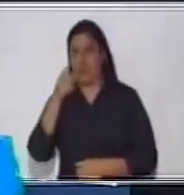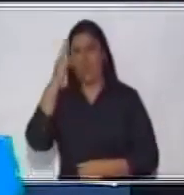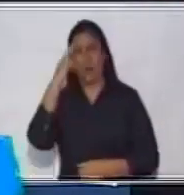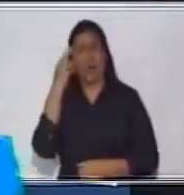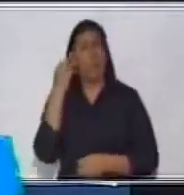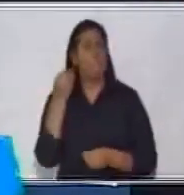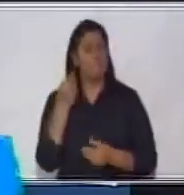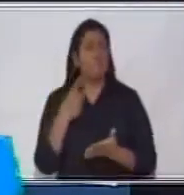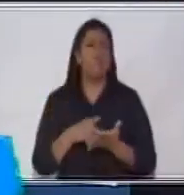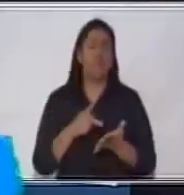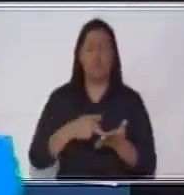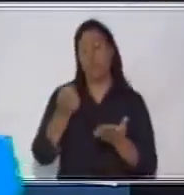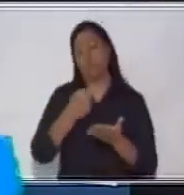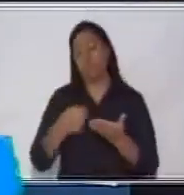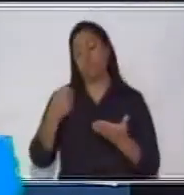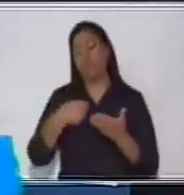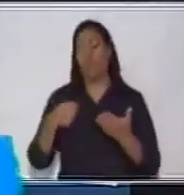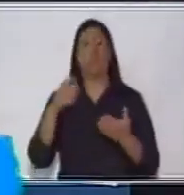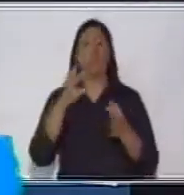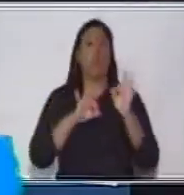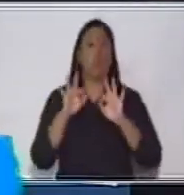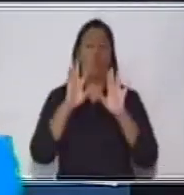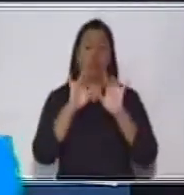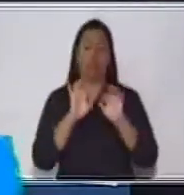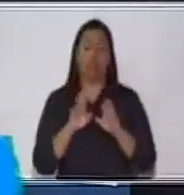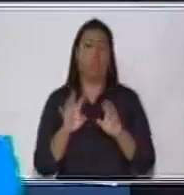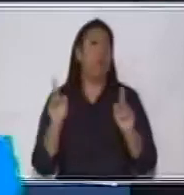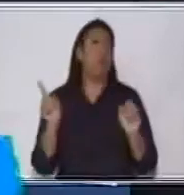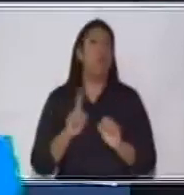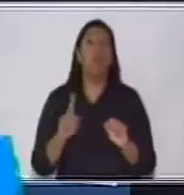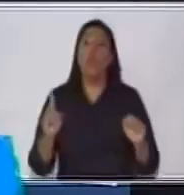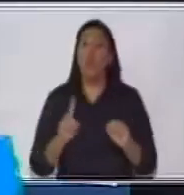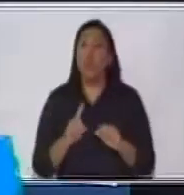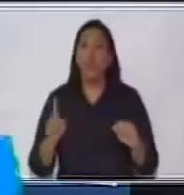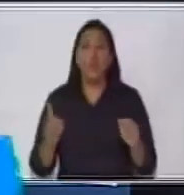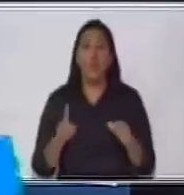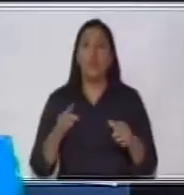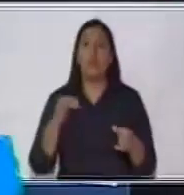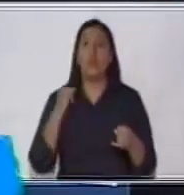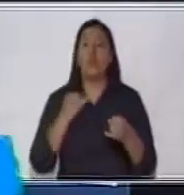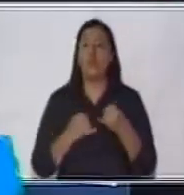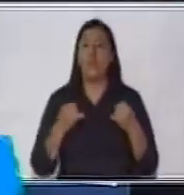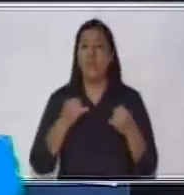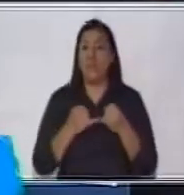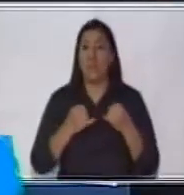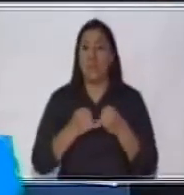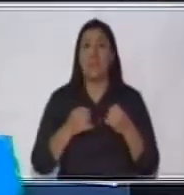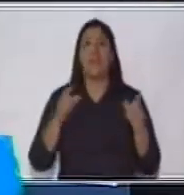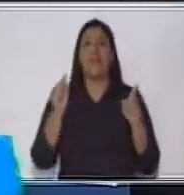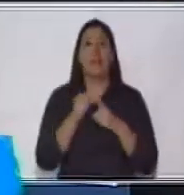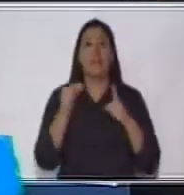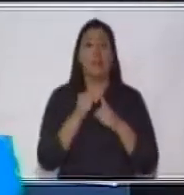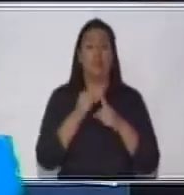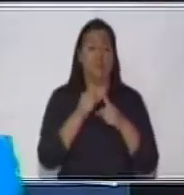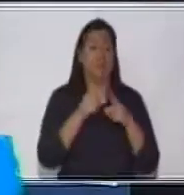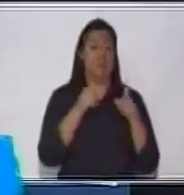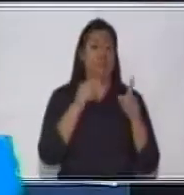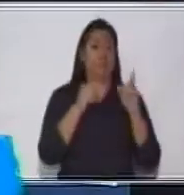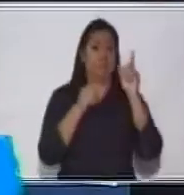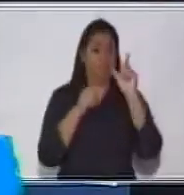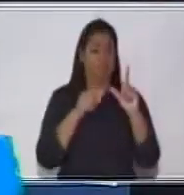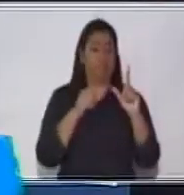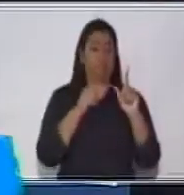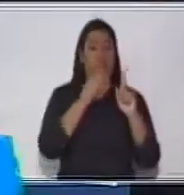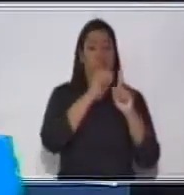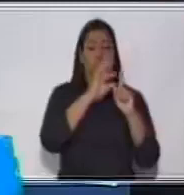nos alcanza o la palabra no cabrá al final del renglón. ¿Qué hacemos cuando